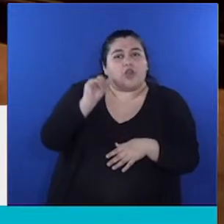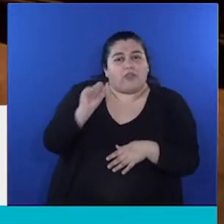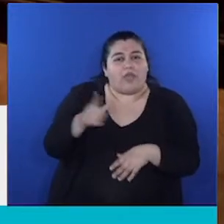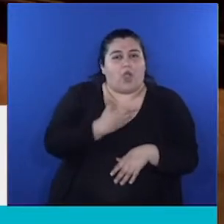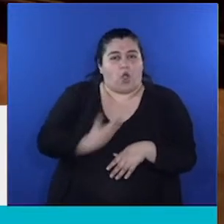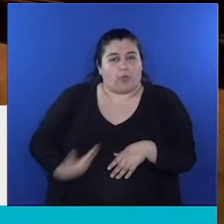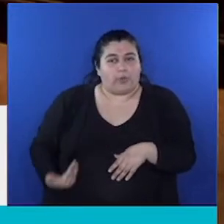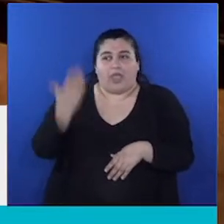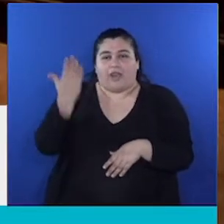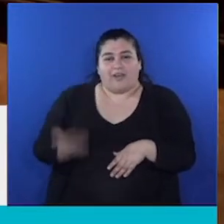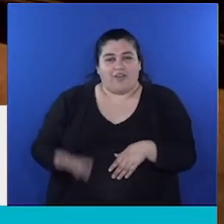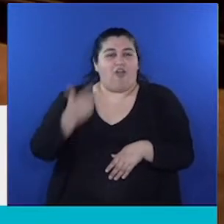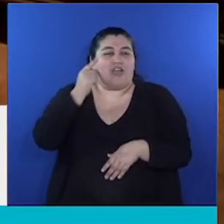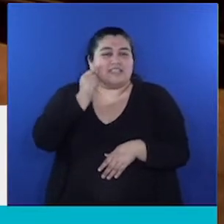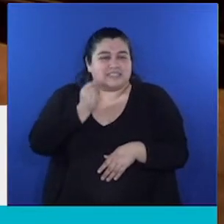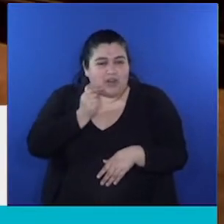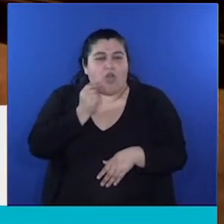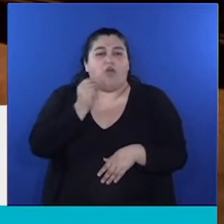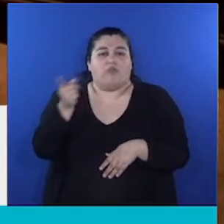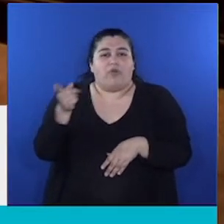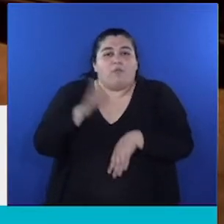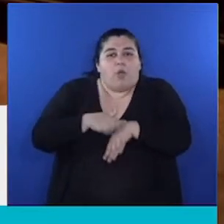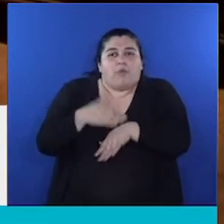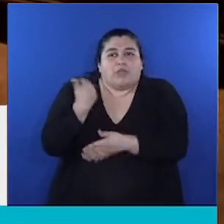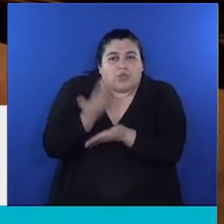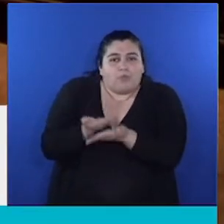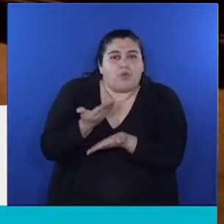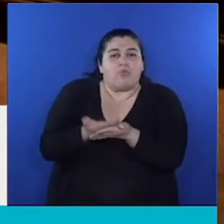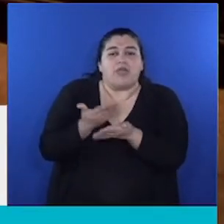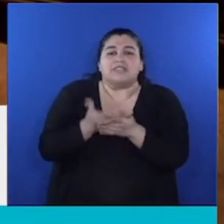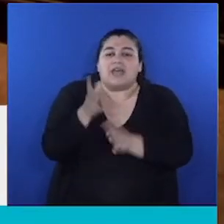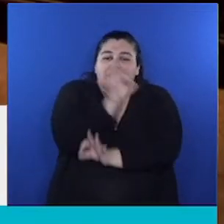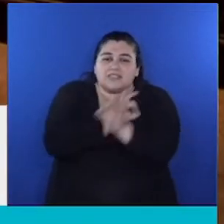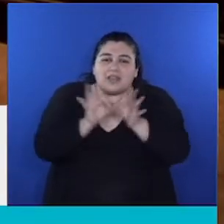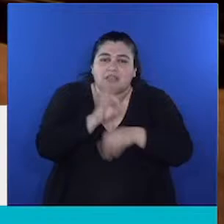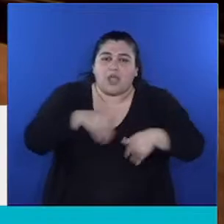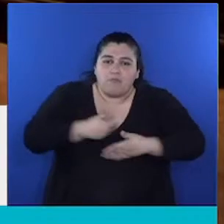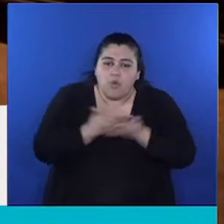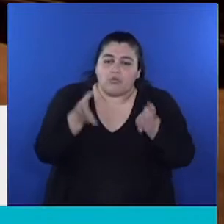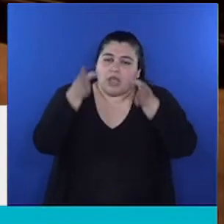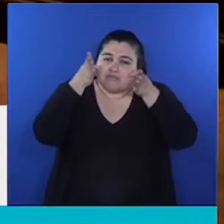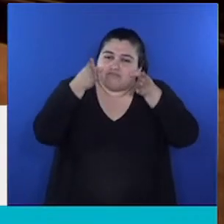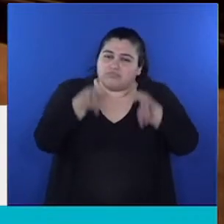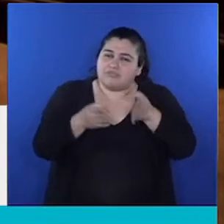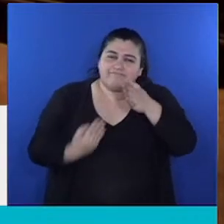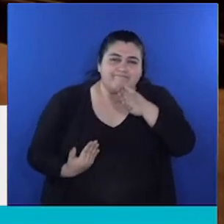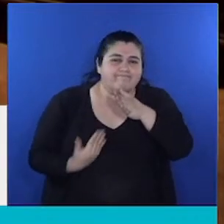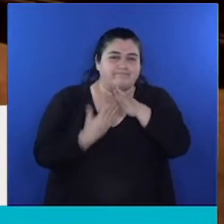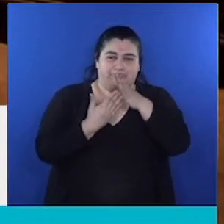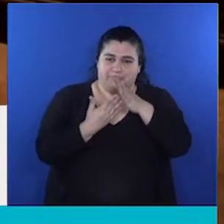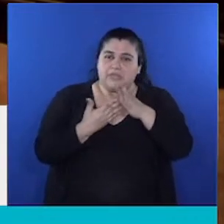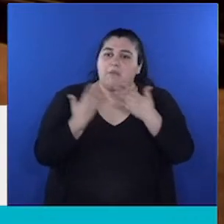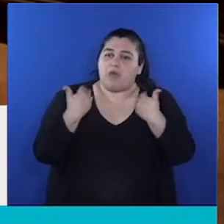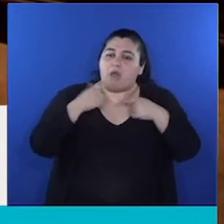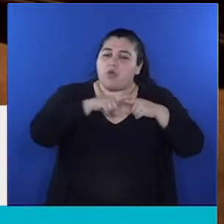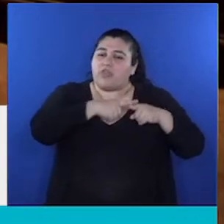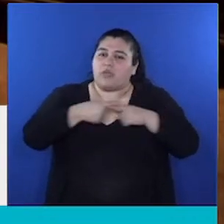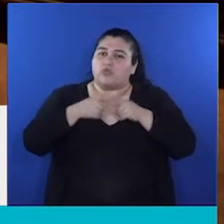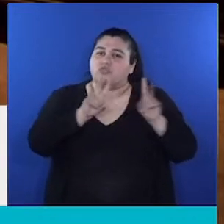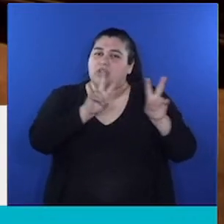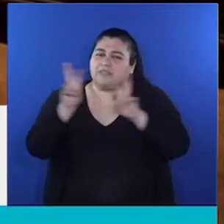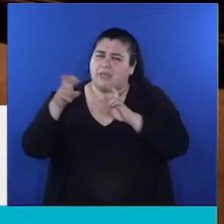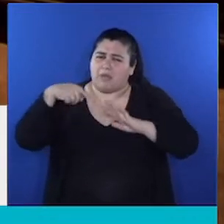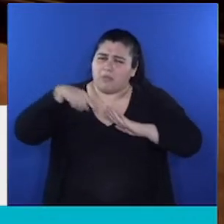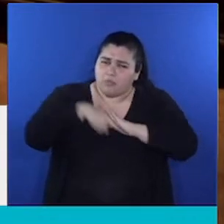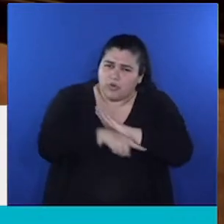Kicillof al momento de llevar adelante políticas públicas que sean centrales para realmente dar las discusiones profundas de lo que queremos a